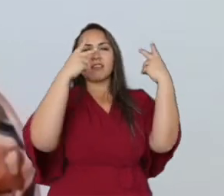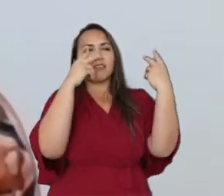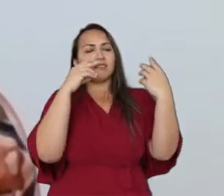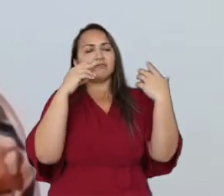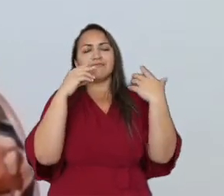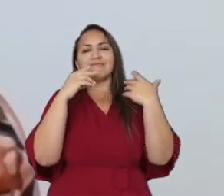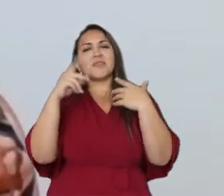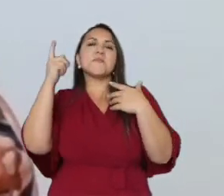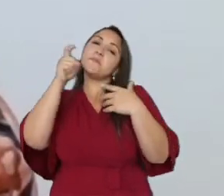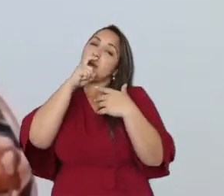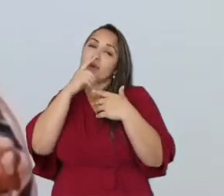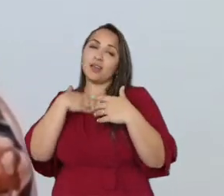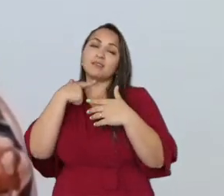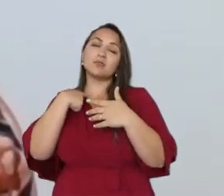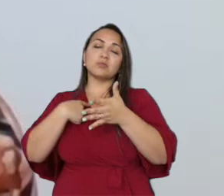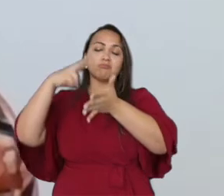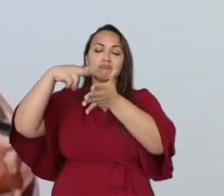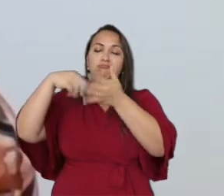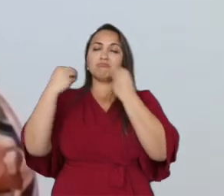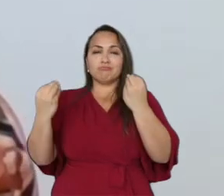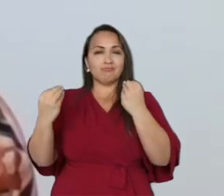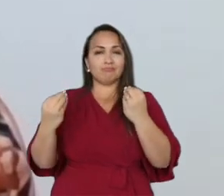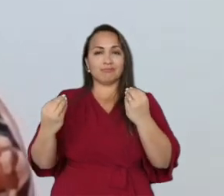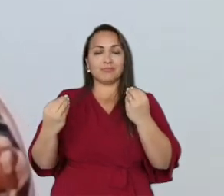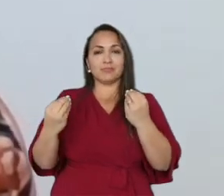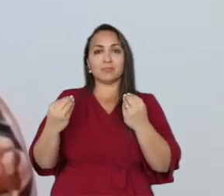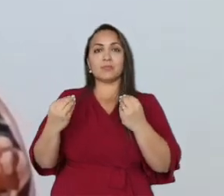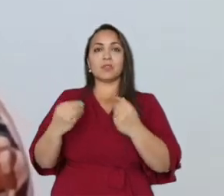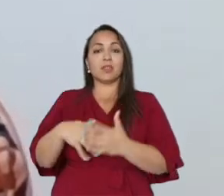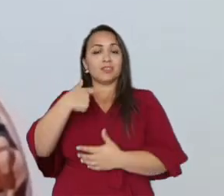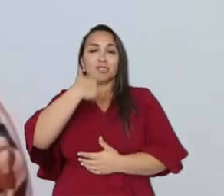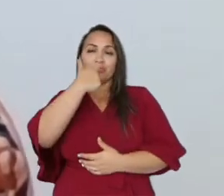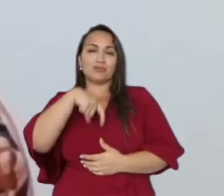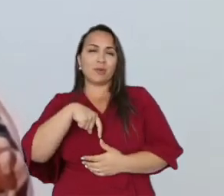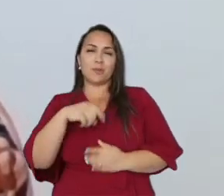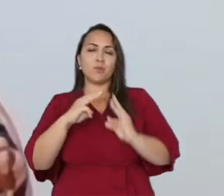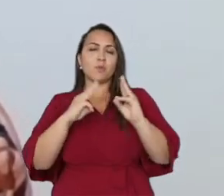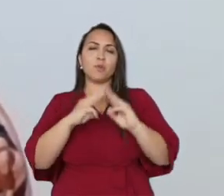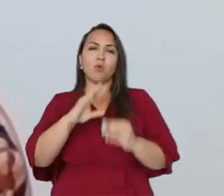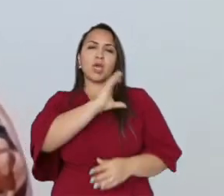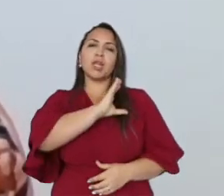que le gustaba leer mucho, una persona, Carmen es una persona